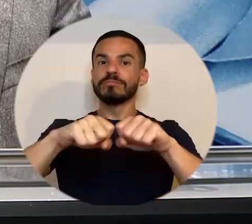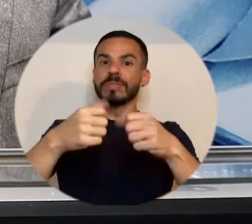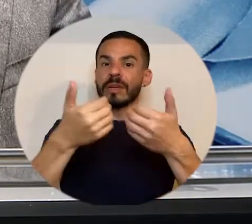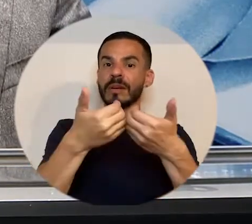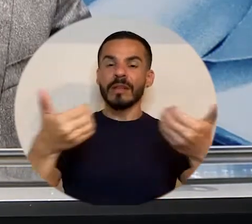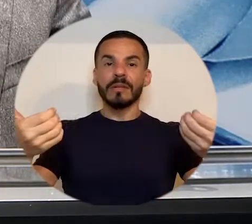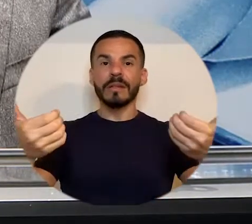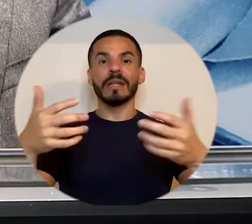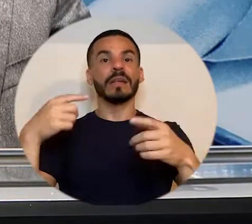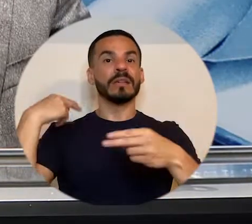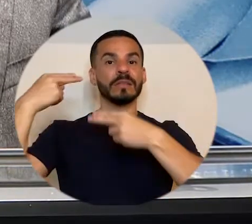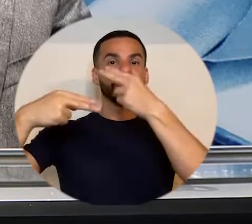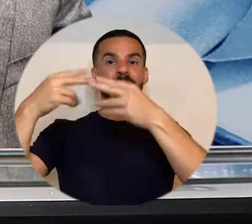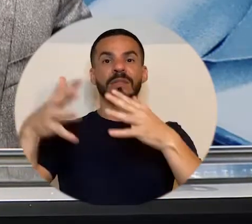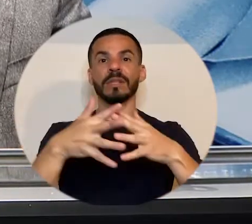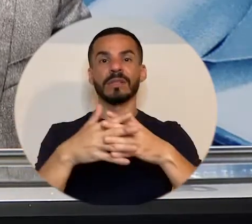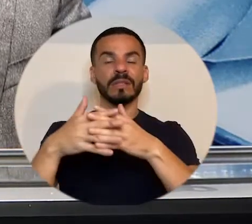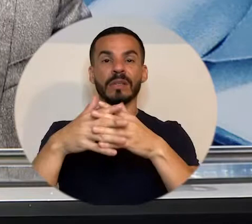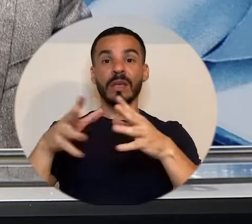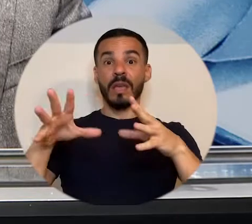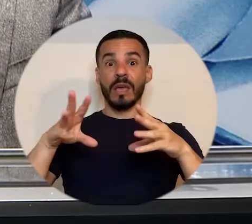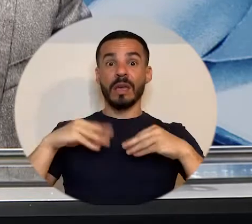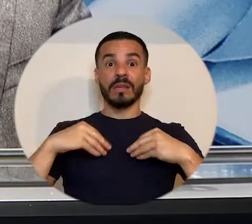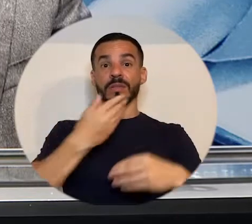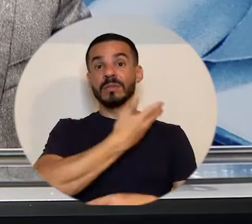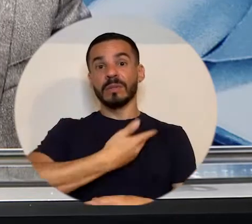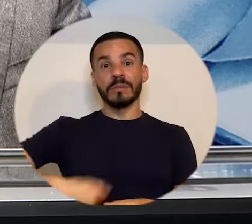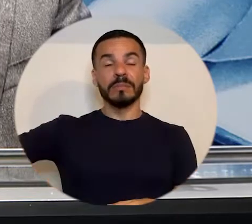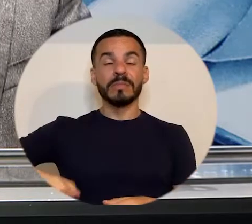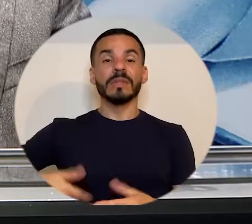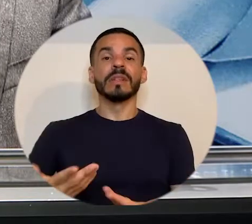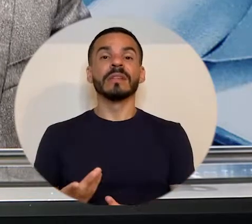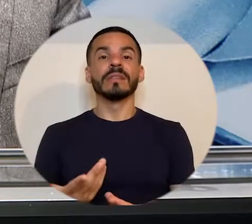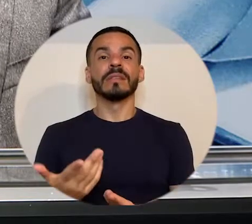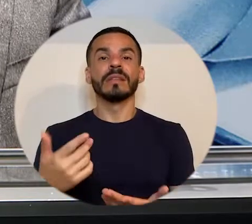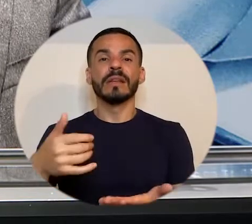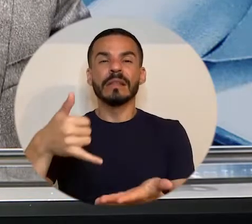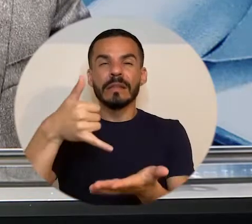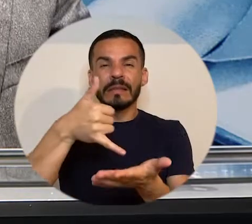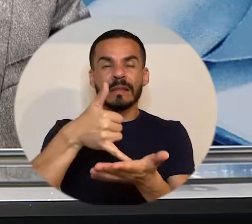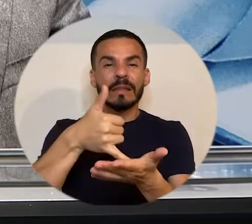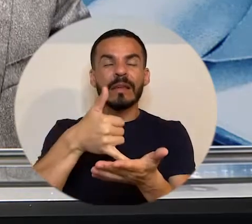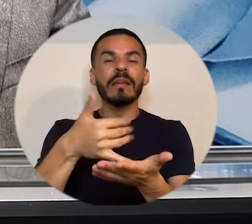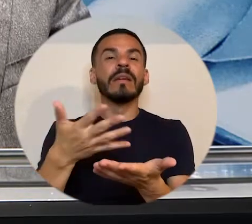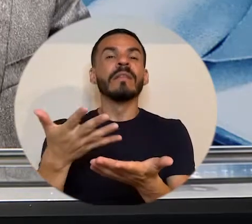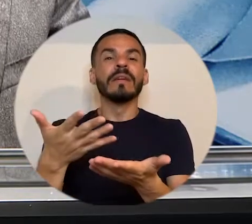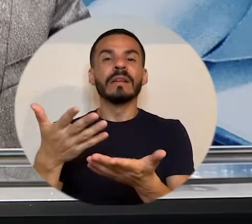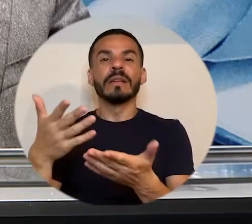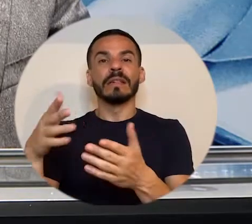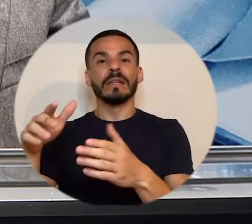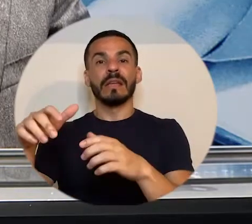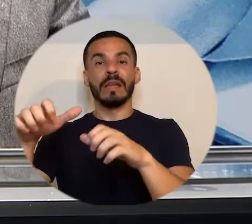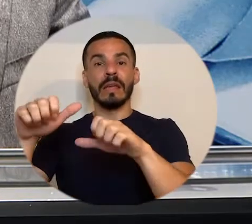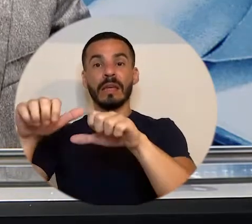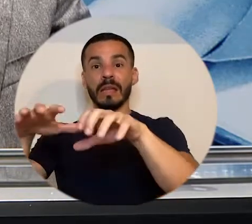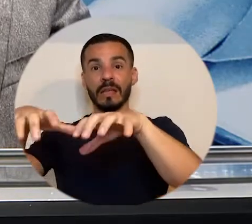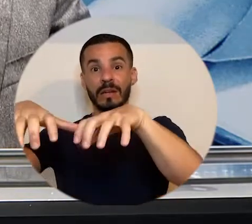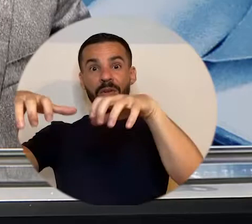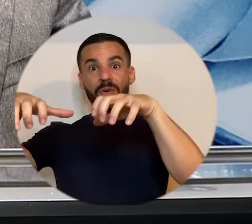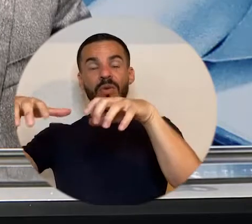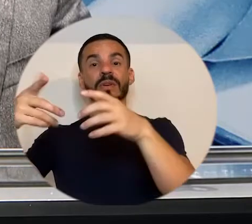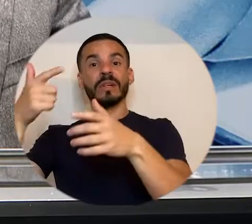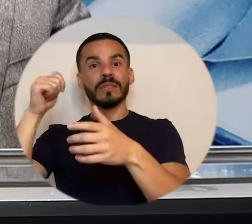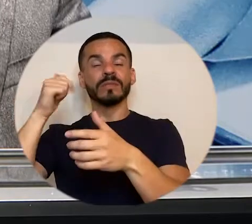los Estados Unidos. Asume la presidencia con debilidad en el Congreso, porque aunque